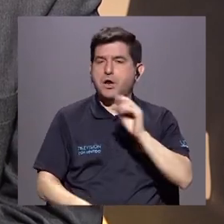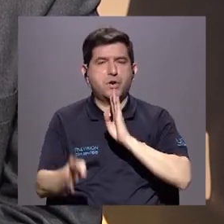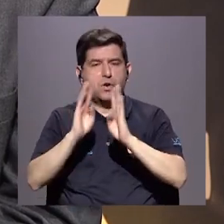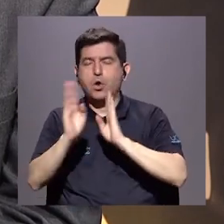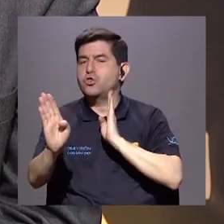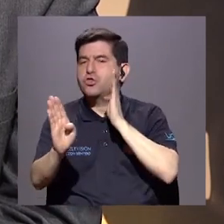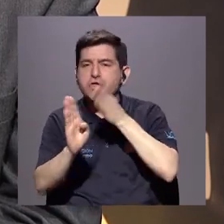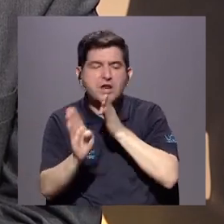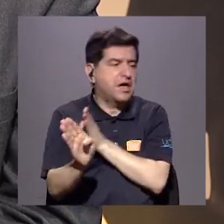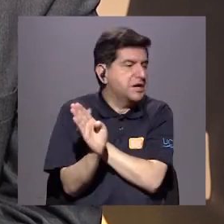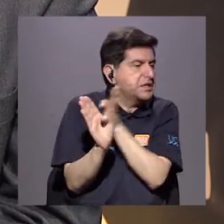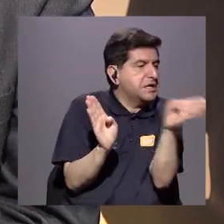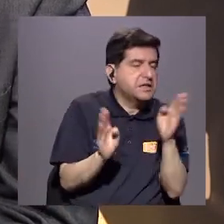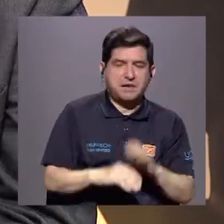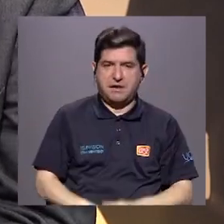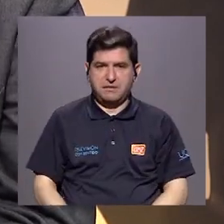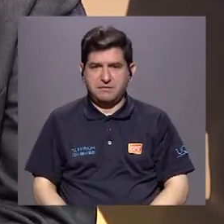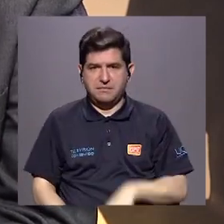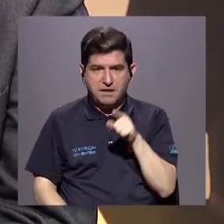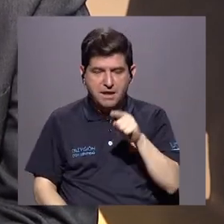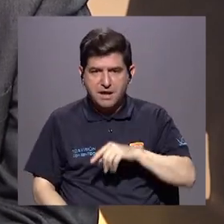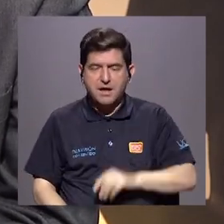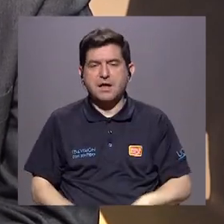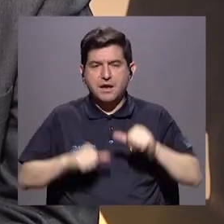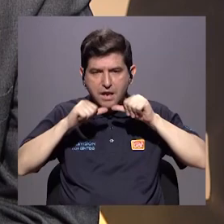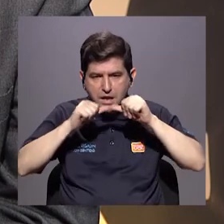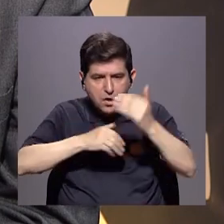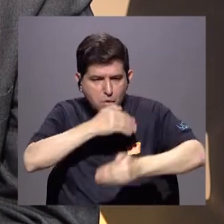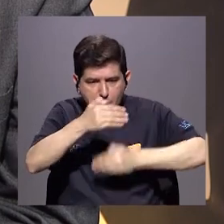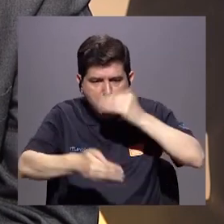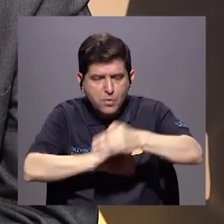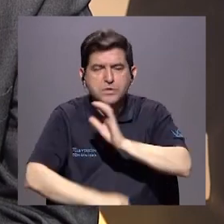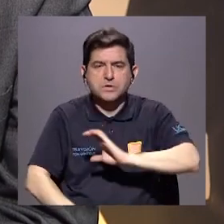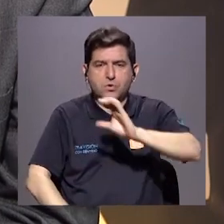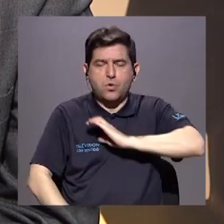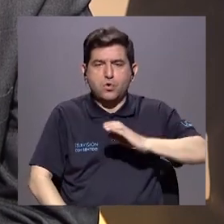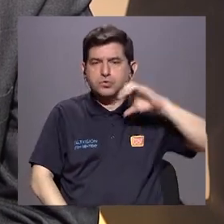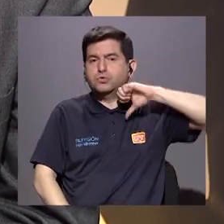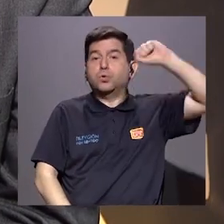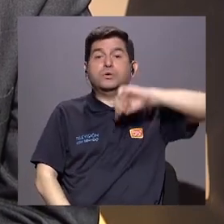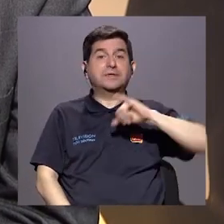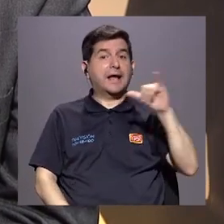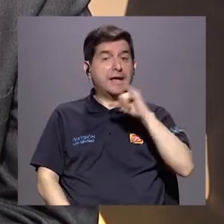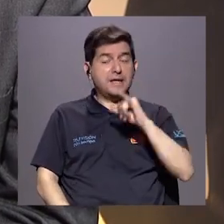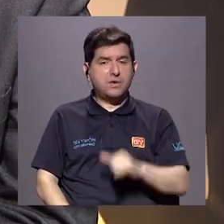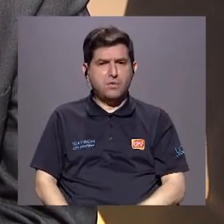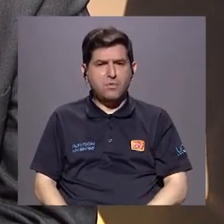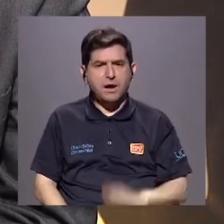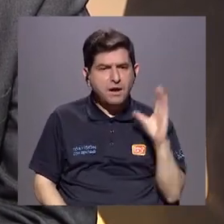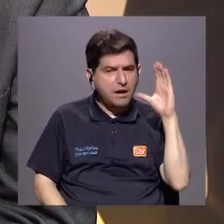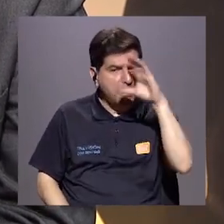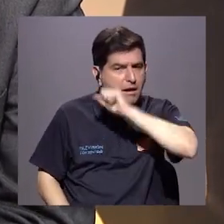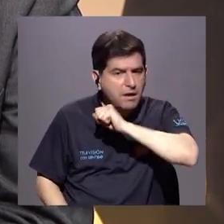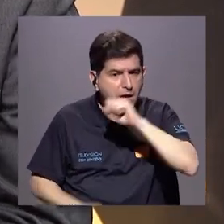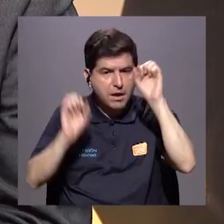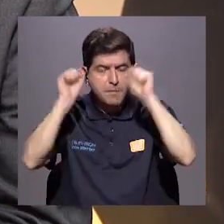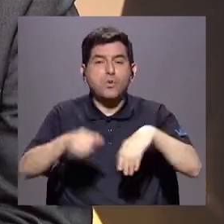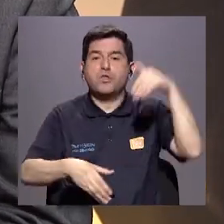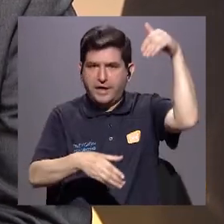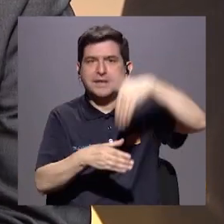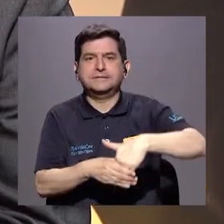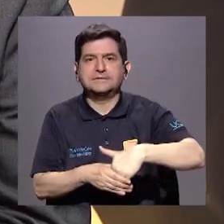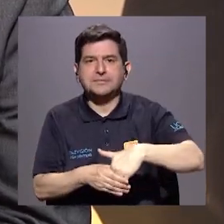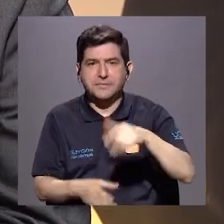directas o indirectas en ese continuo del del comportamiento suicida que también si lo logramos identificar podríamos intervenir